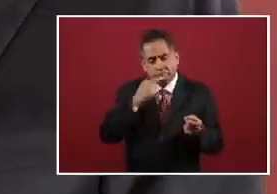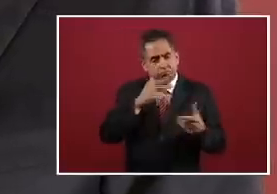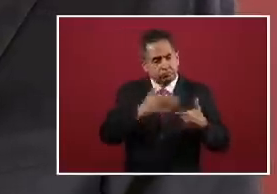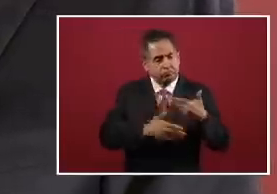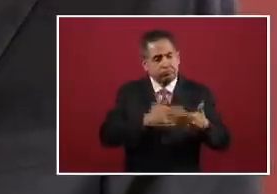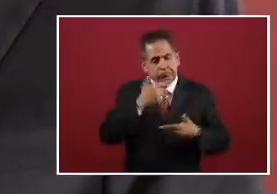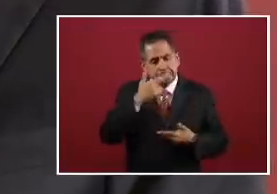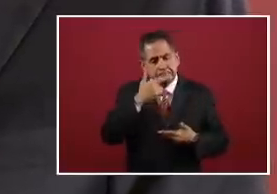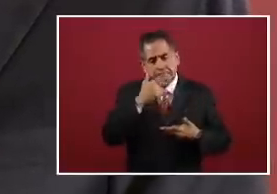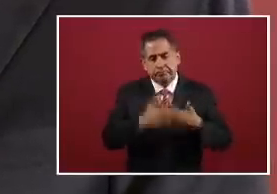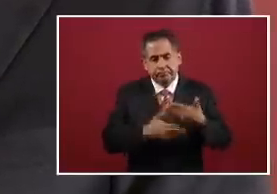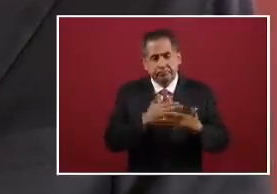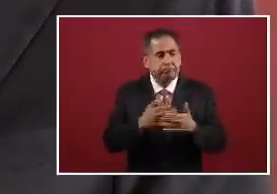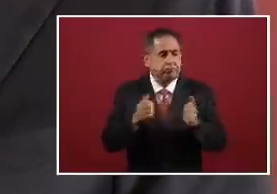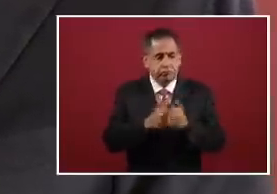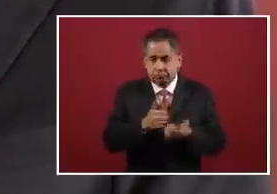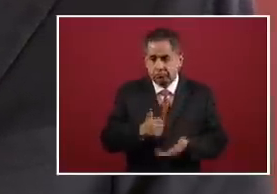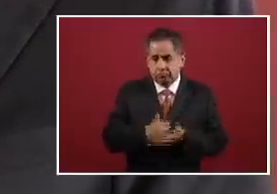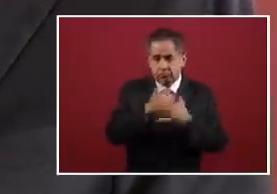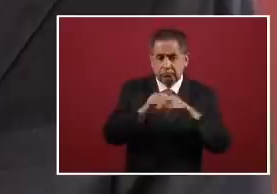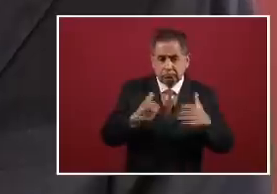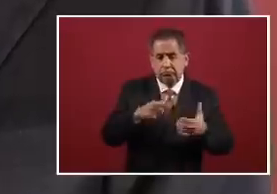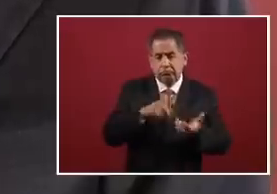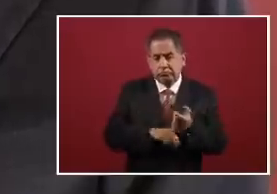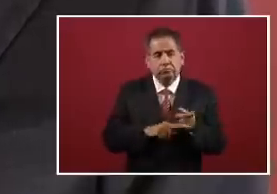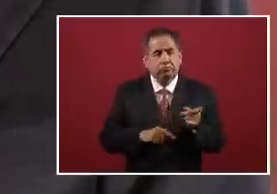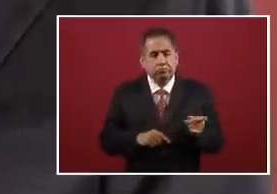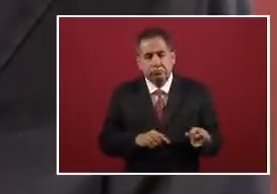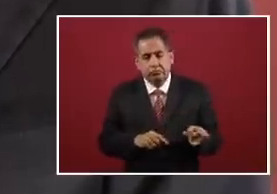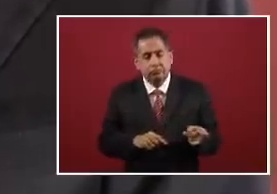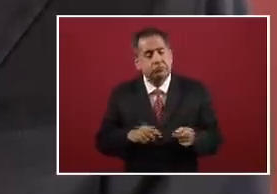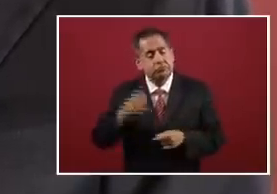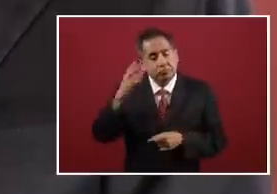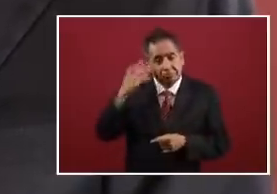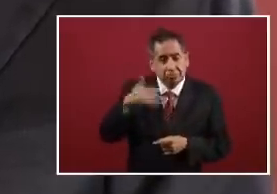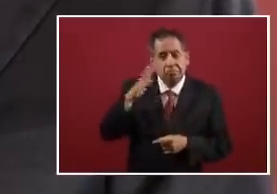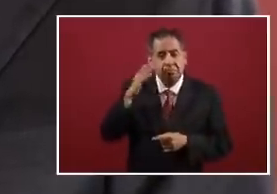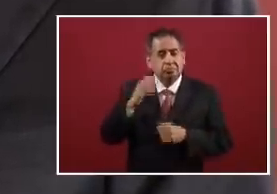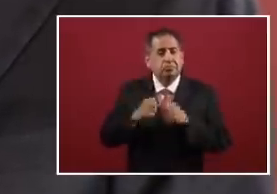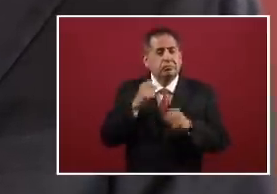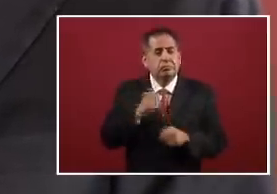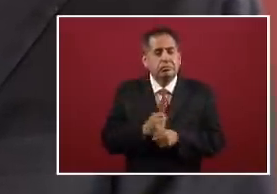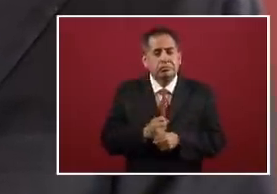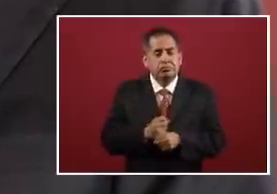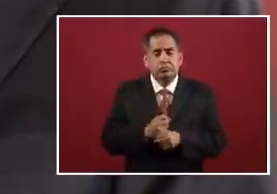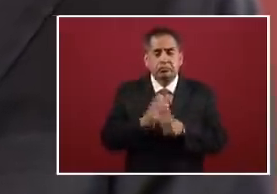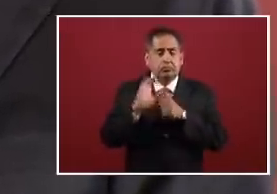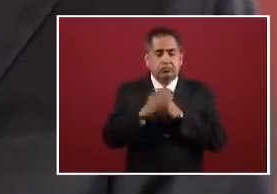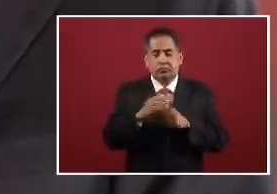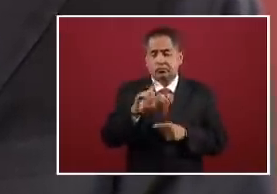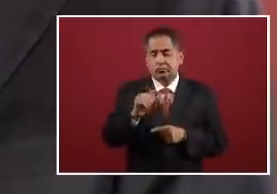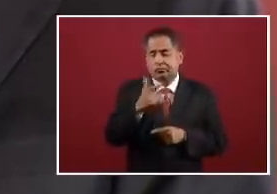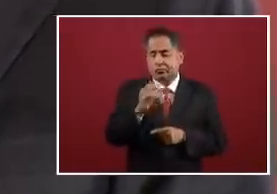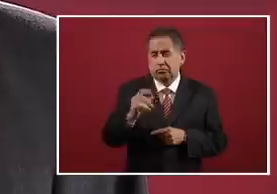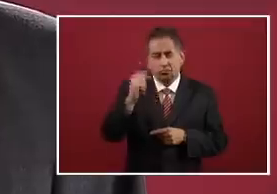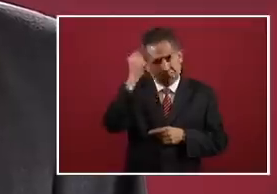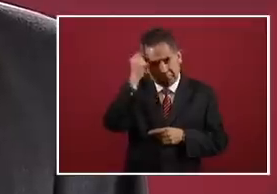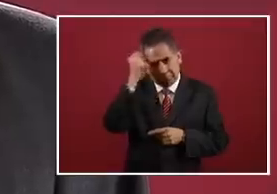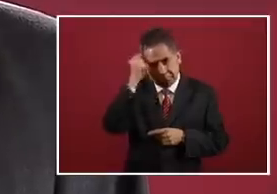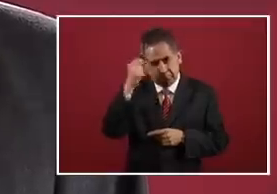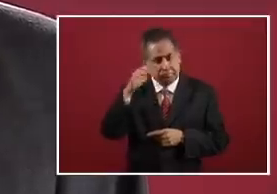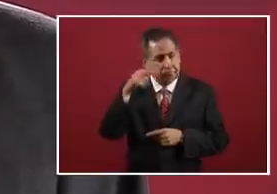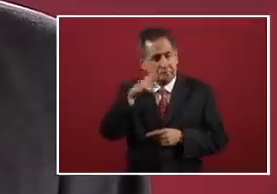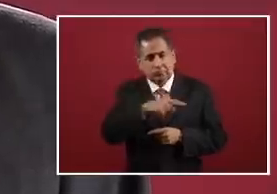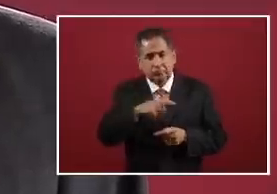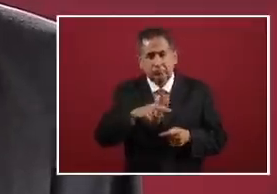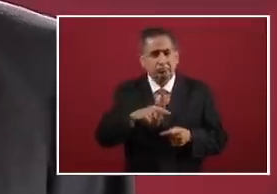mejoramiento hidráulico, lo que fue la Comisión del Lago de Texcoco, con el